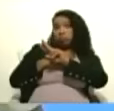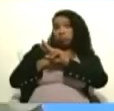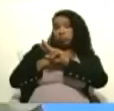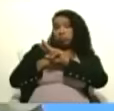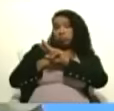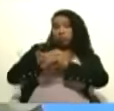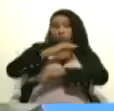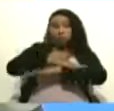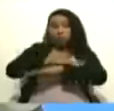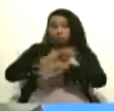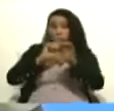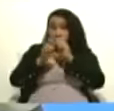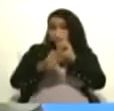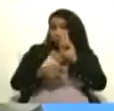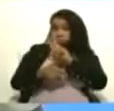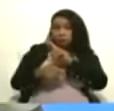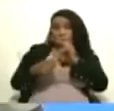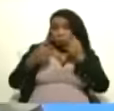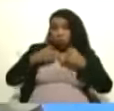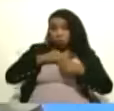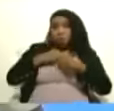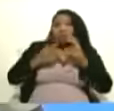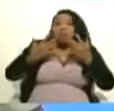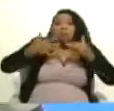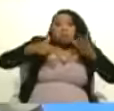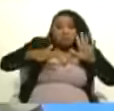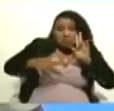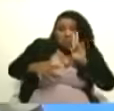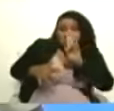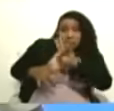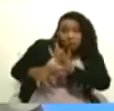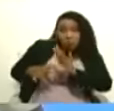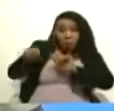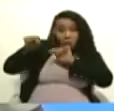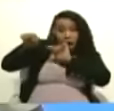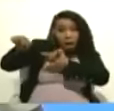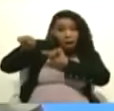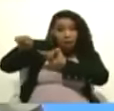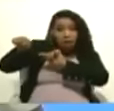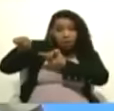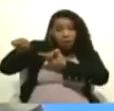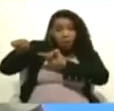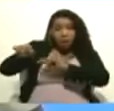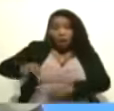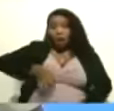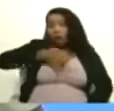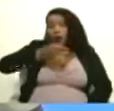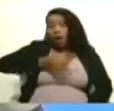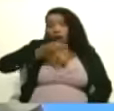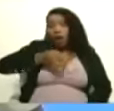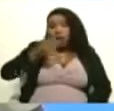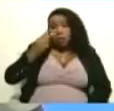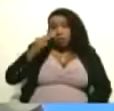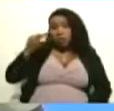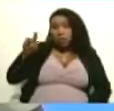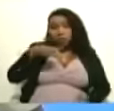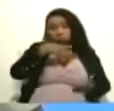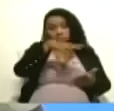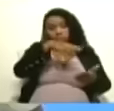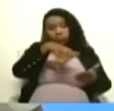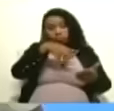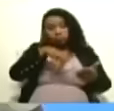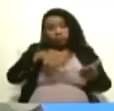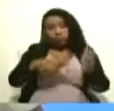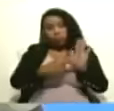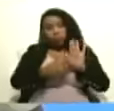actitud al menos en lo que vemos en esas declaraciones que hemos reseñado por